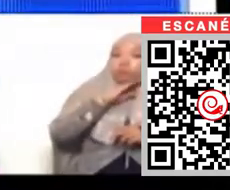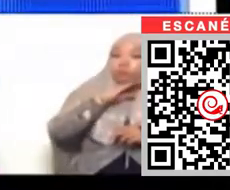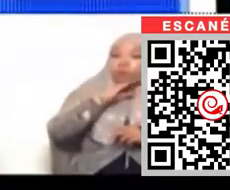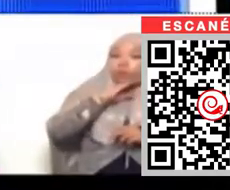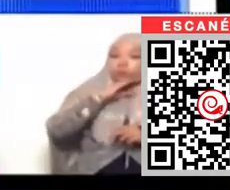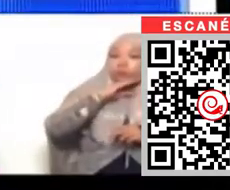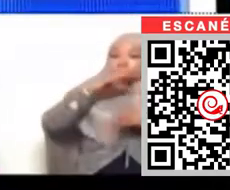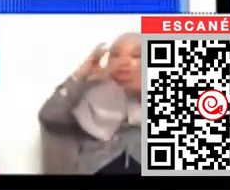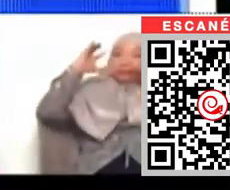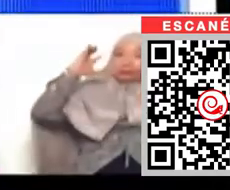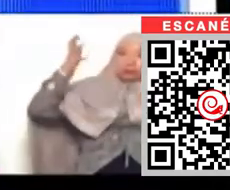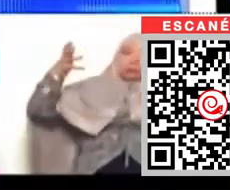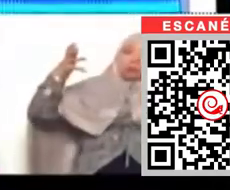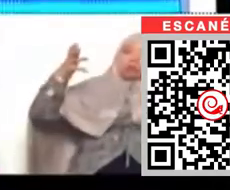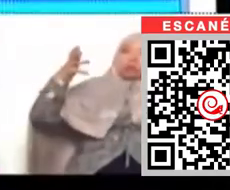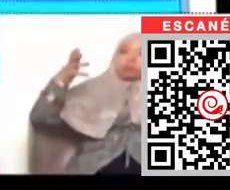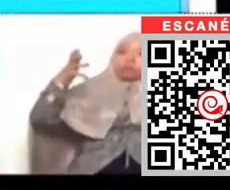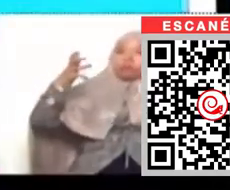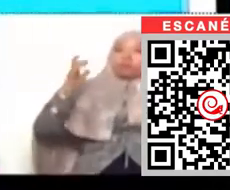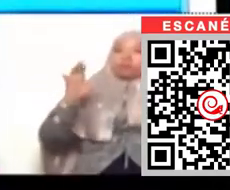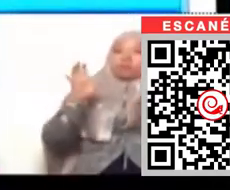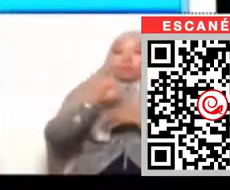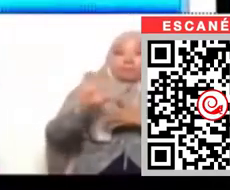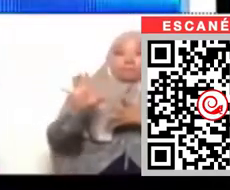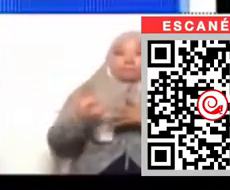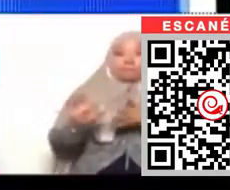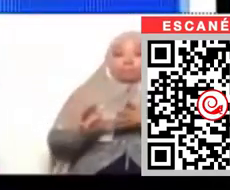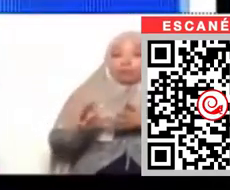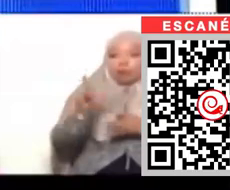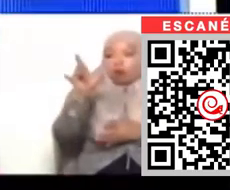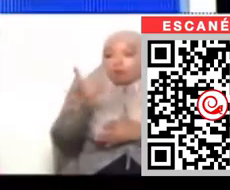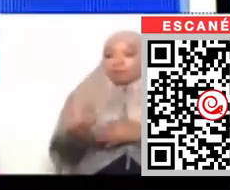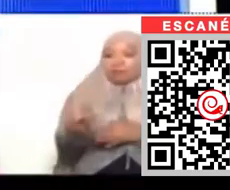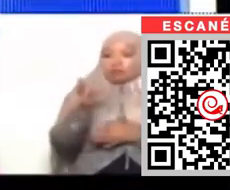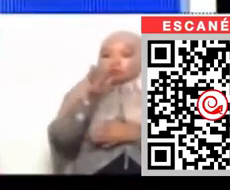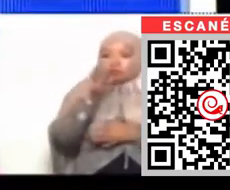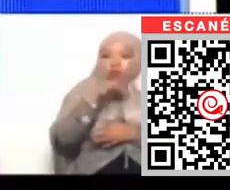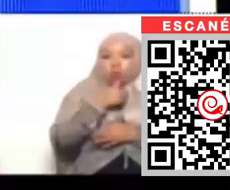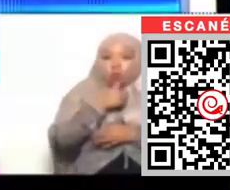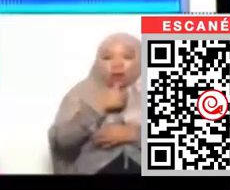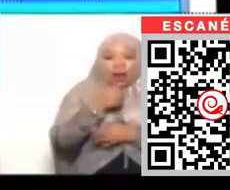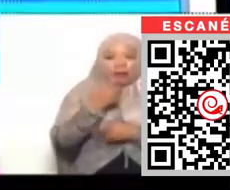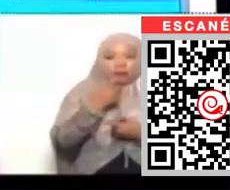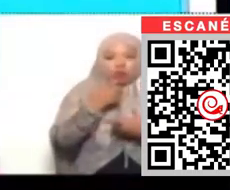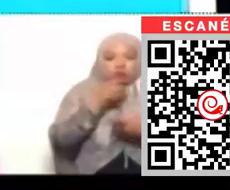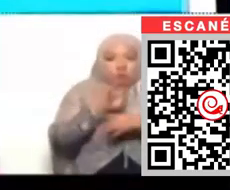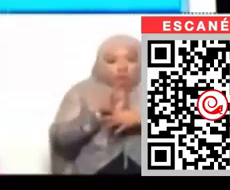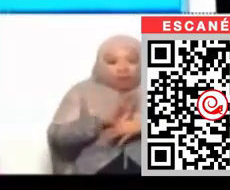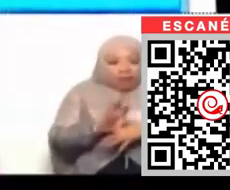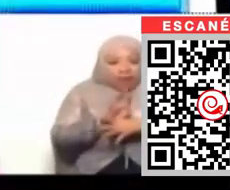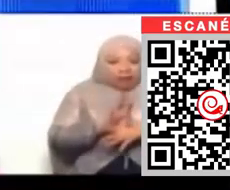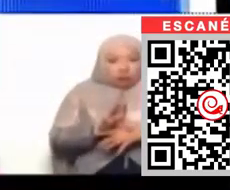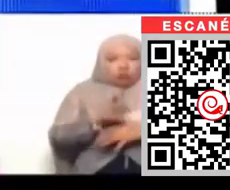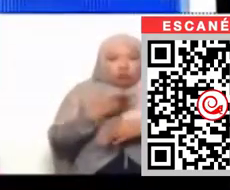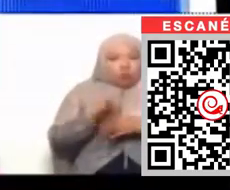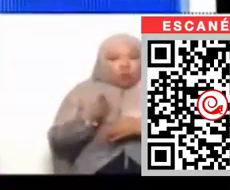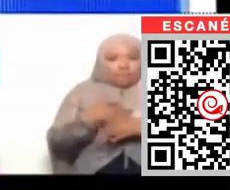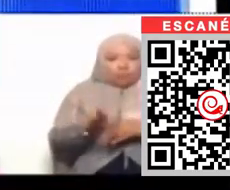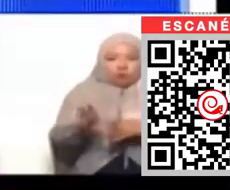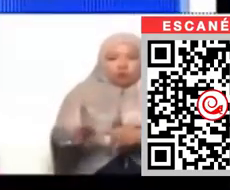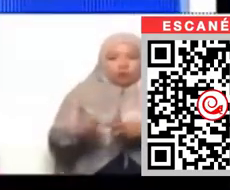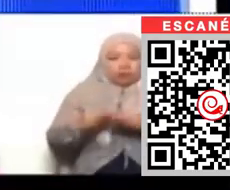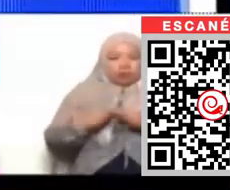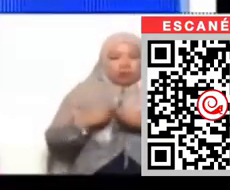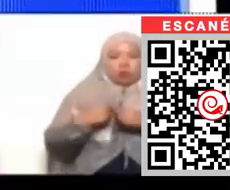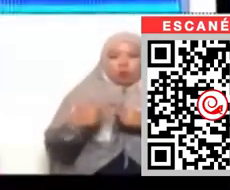alteraciones mentales muy graves, que se caracterizan porque no, son personas que no tienen límites, porque son personas que no reconocen